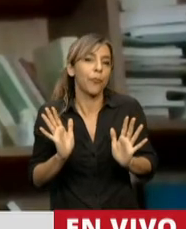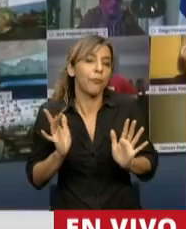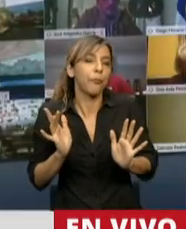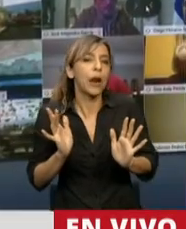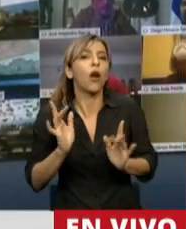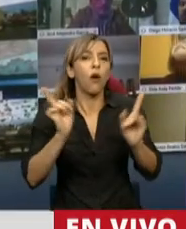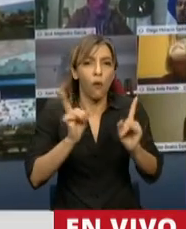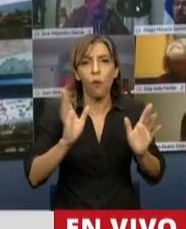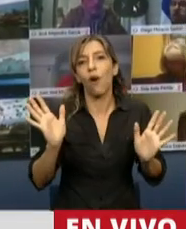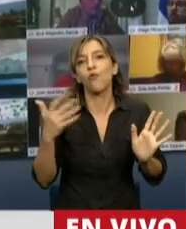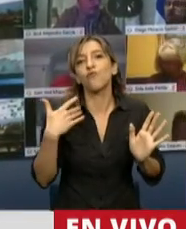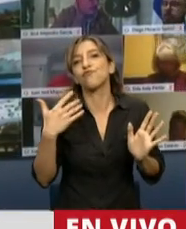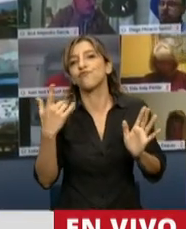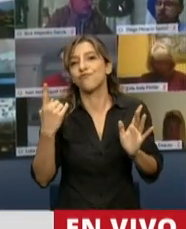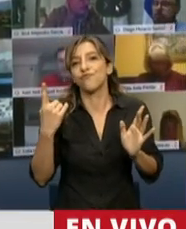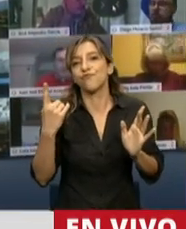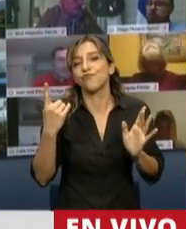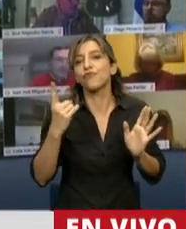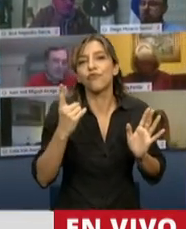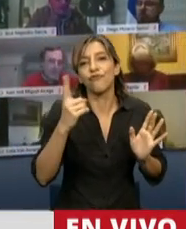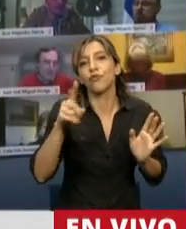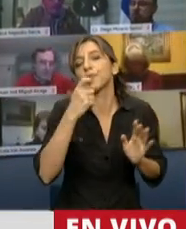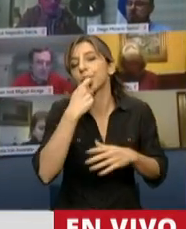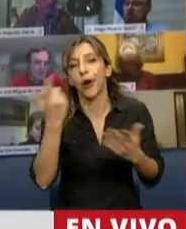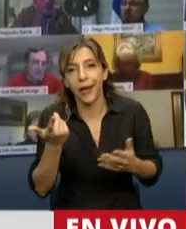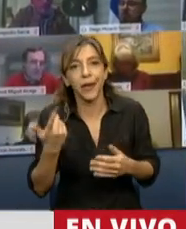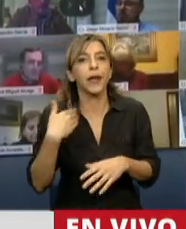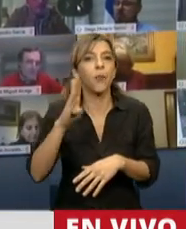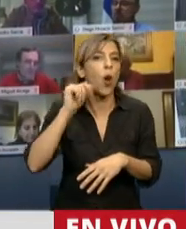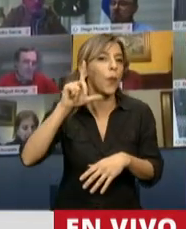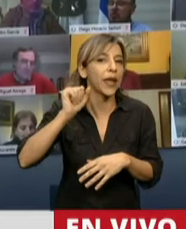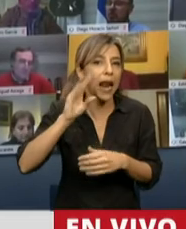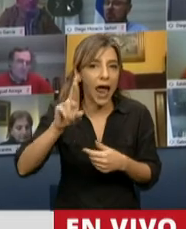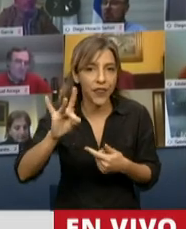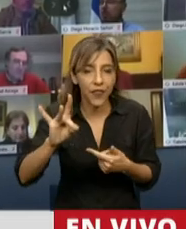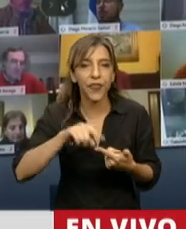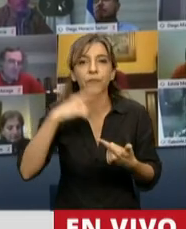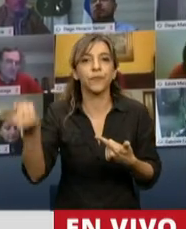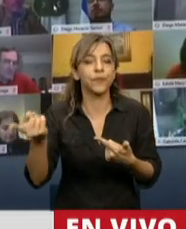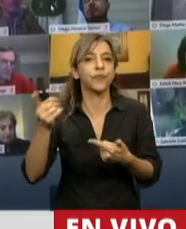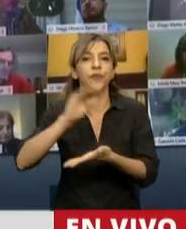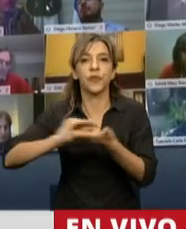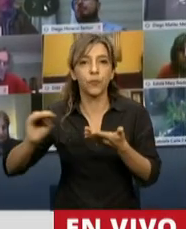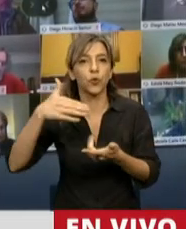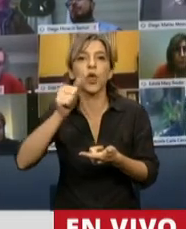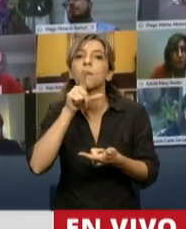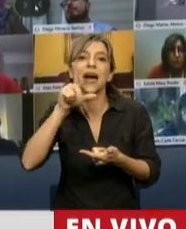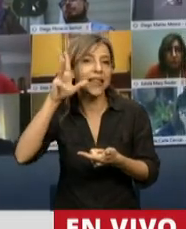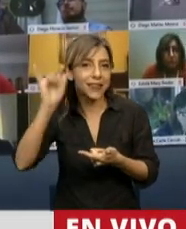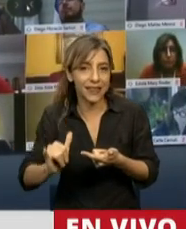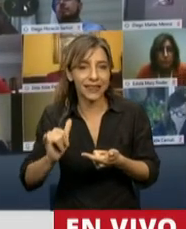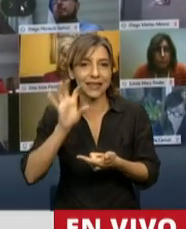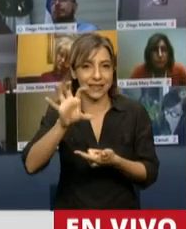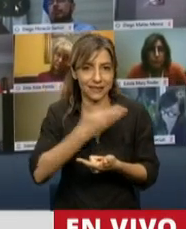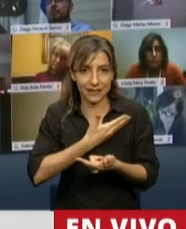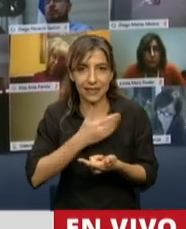estas instituciones, el caso de la diputada Vilar, del diputado Germán Martínez de Santa Fe o